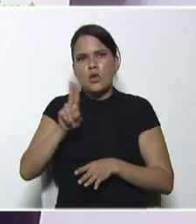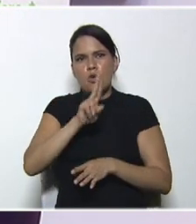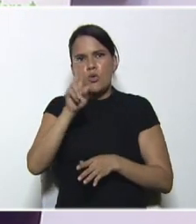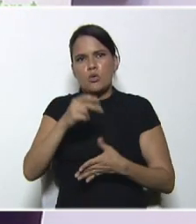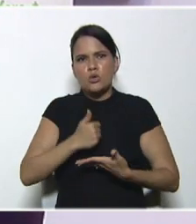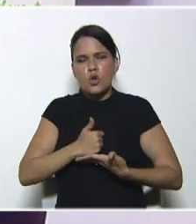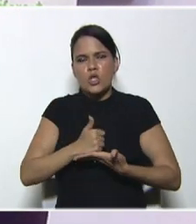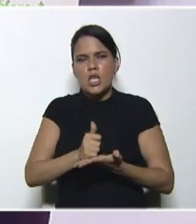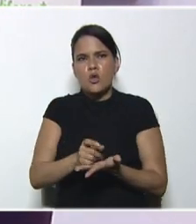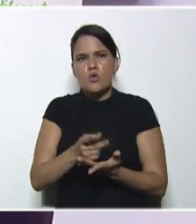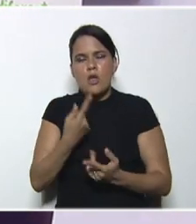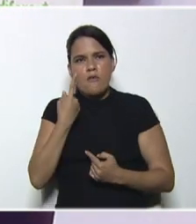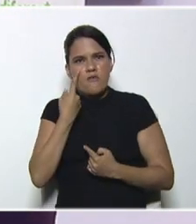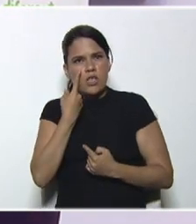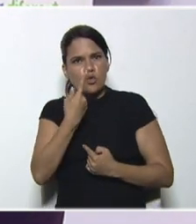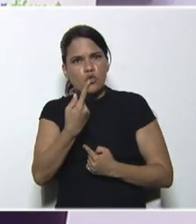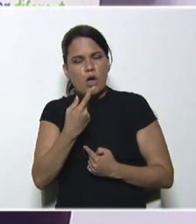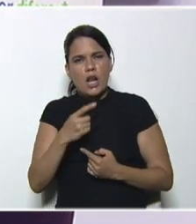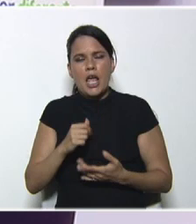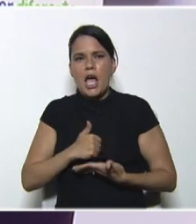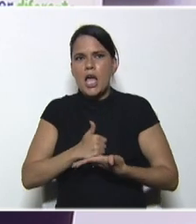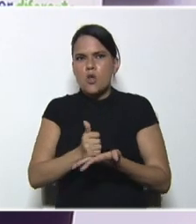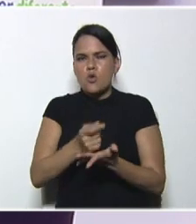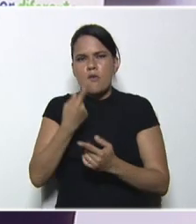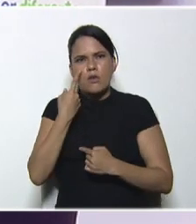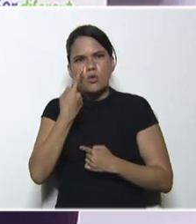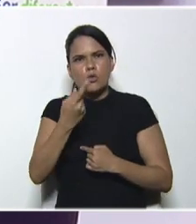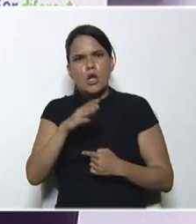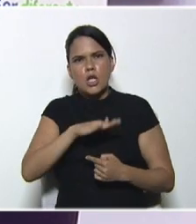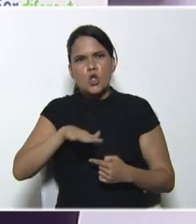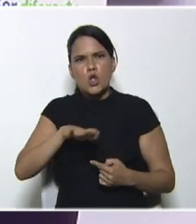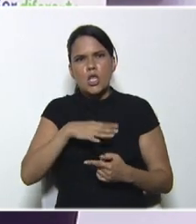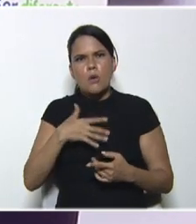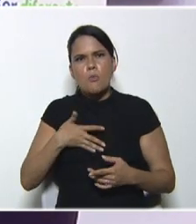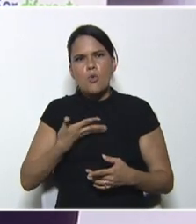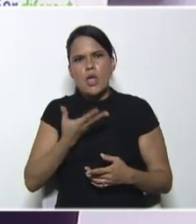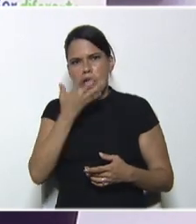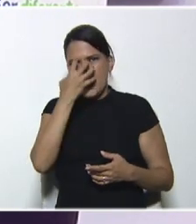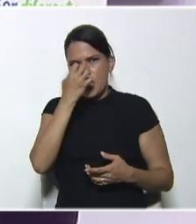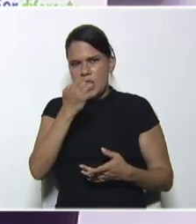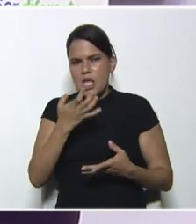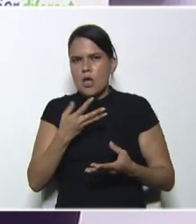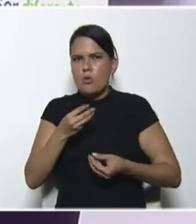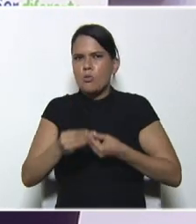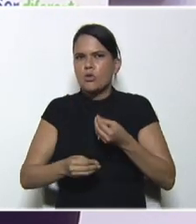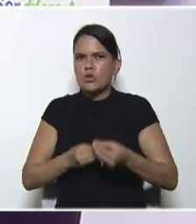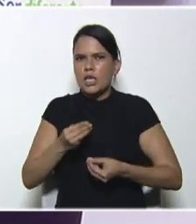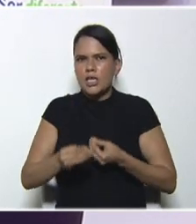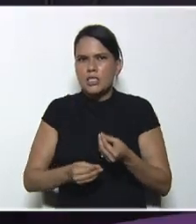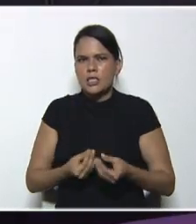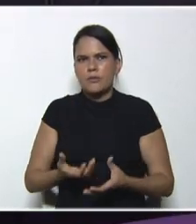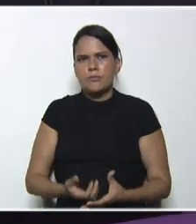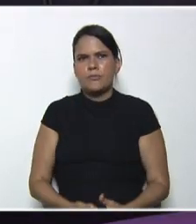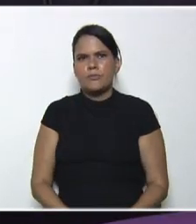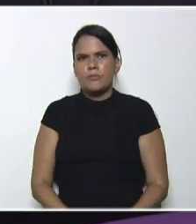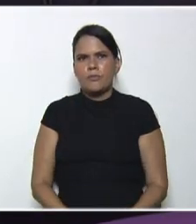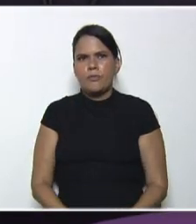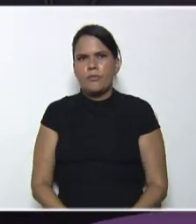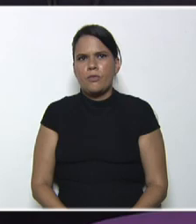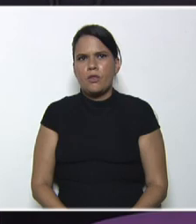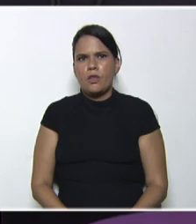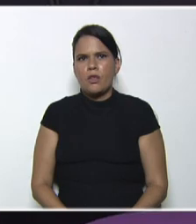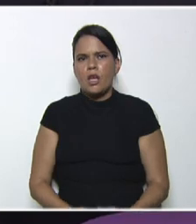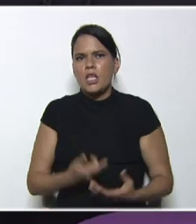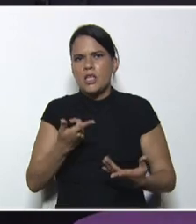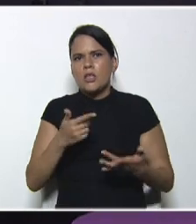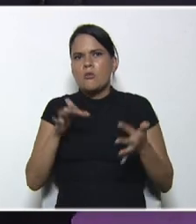visuales donde él pueda comprender la elaboración de esos esquemas. En este caso tenemos